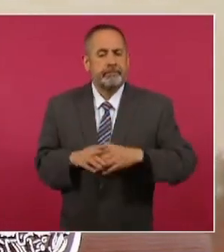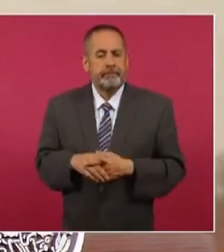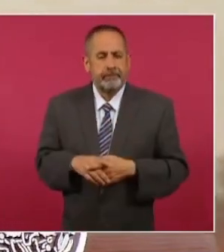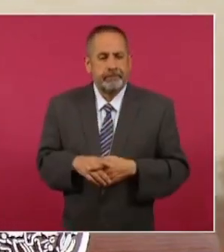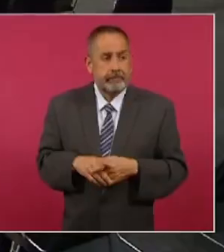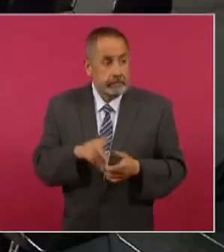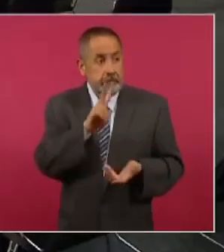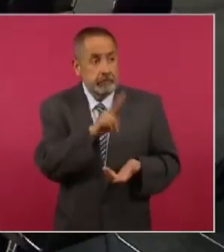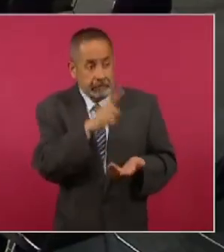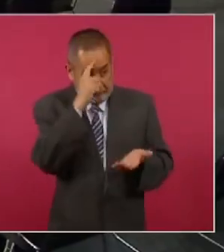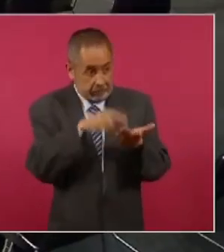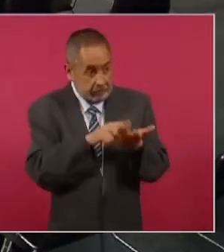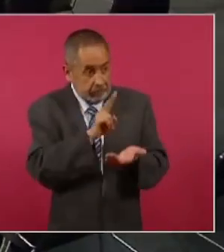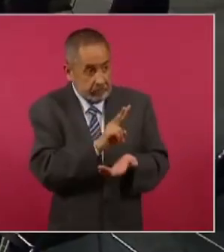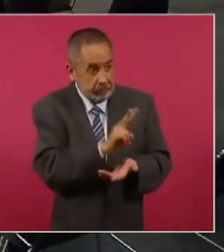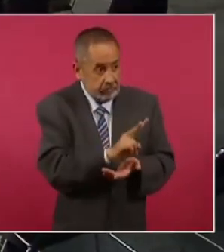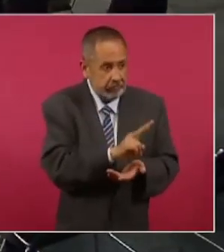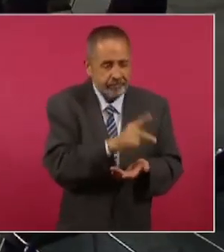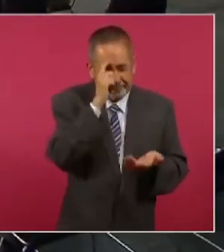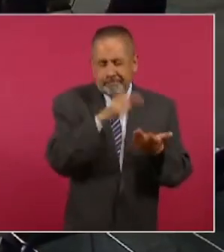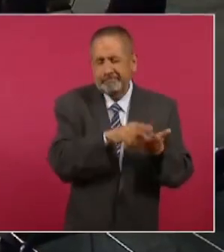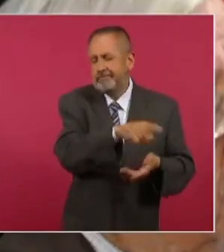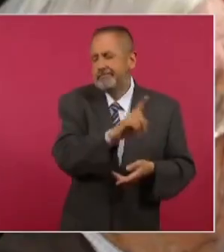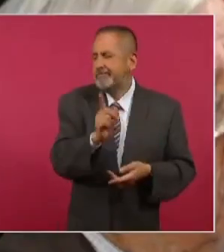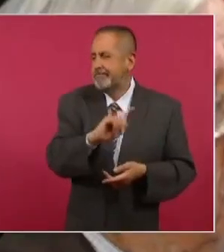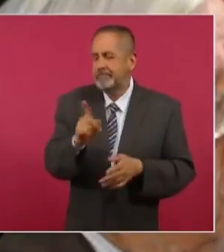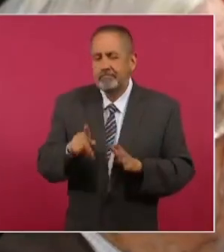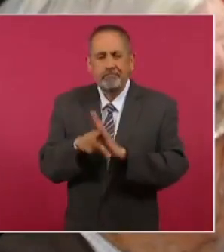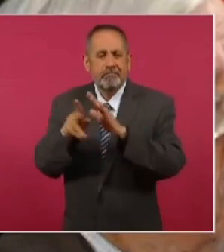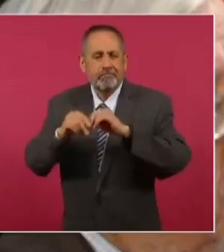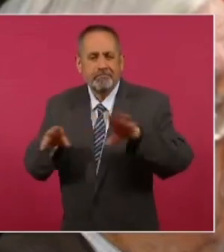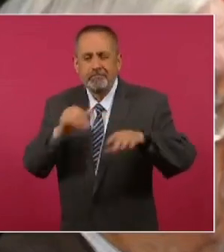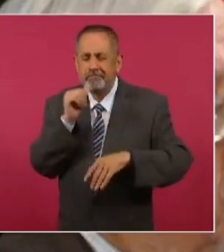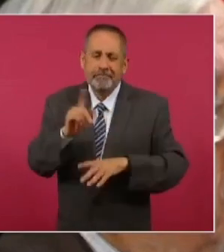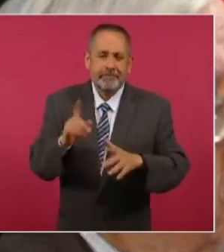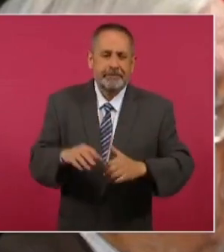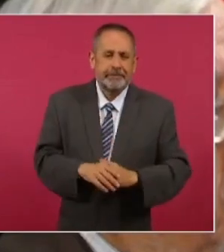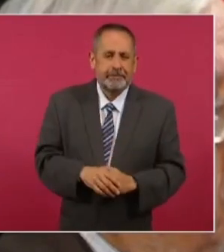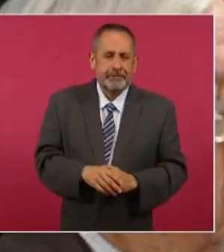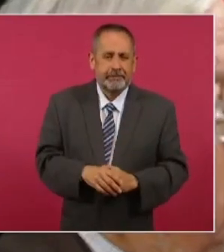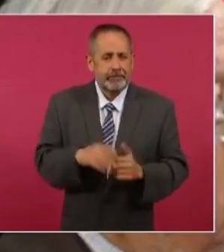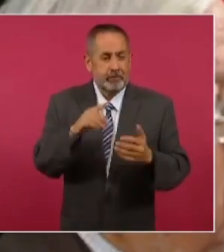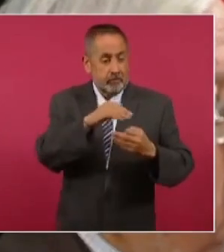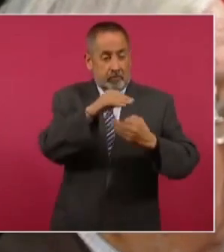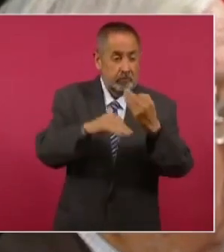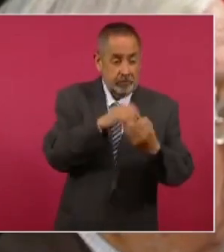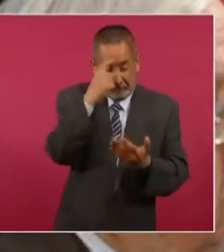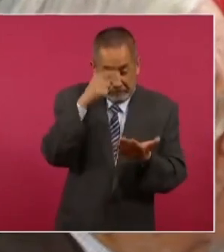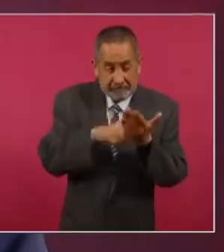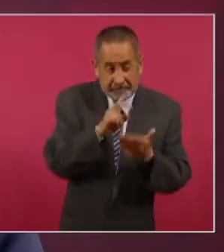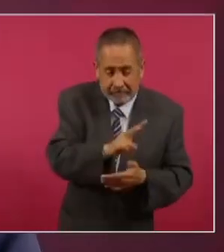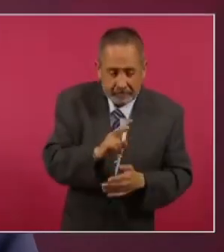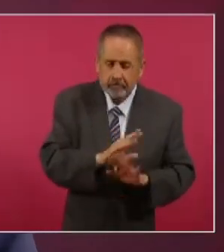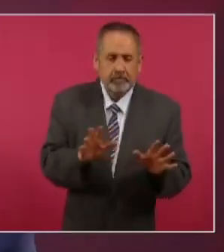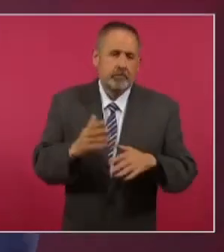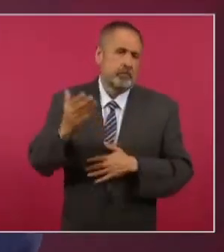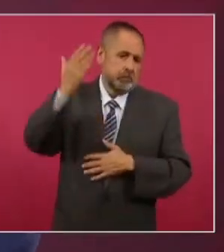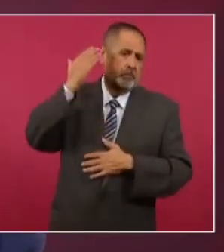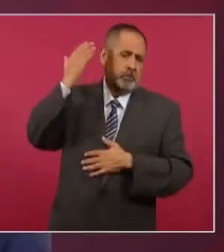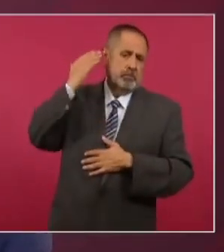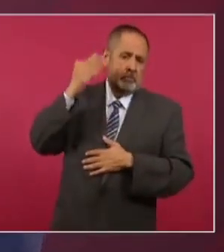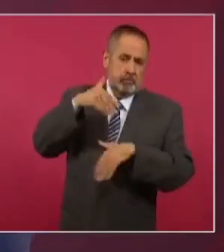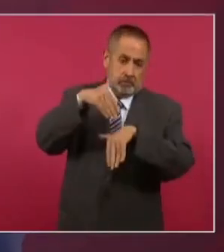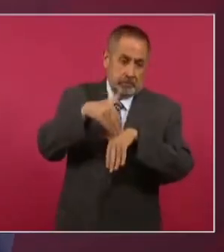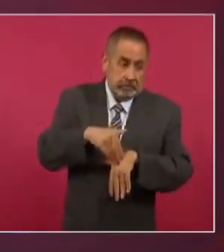creen a ustedes o no les creen todo como era antes